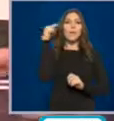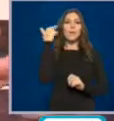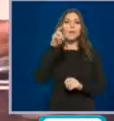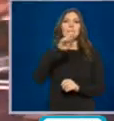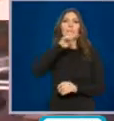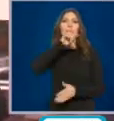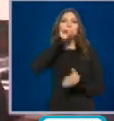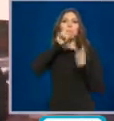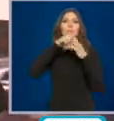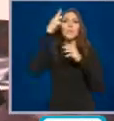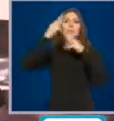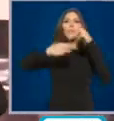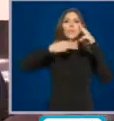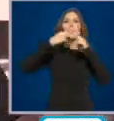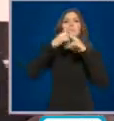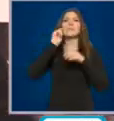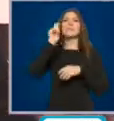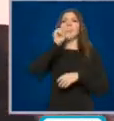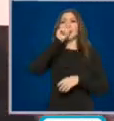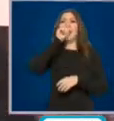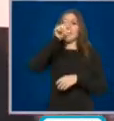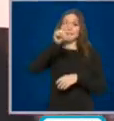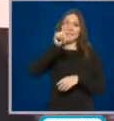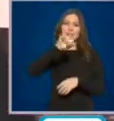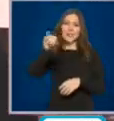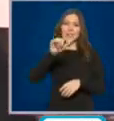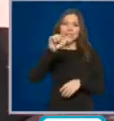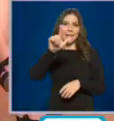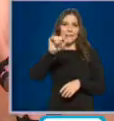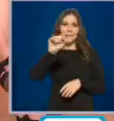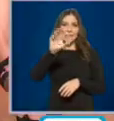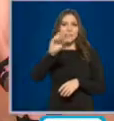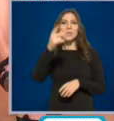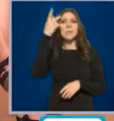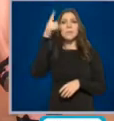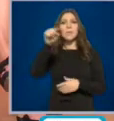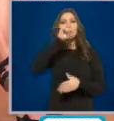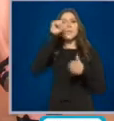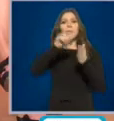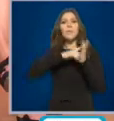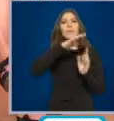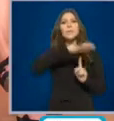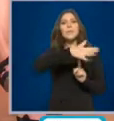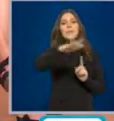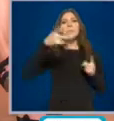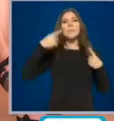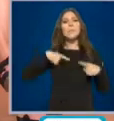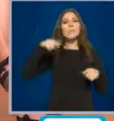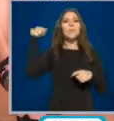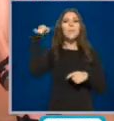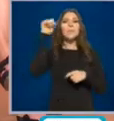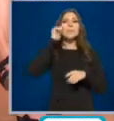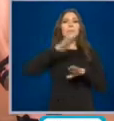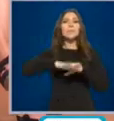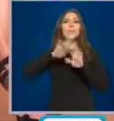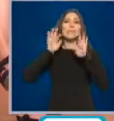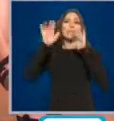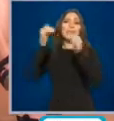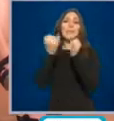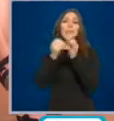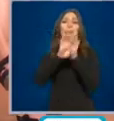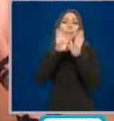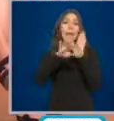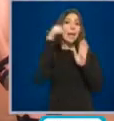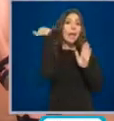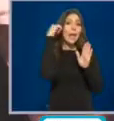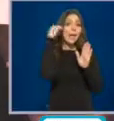Ándele. Ahí está. Bueno, el estado es Jalisco, pero realmente es como el destino de playa para los jaliscienses y para los, Como los Acapulco. tapatíos, como Acapulco,